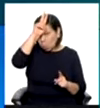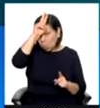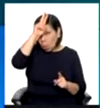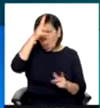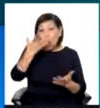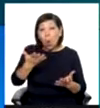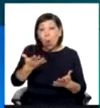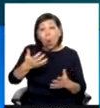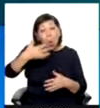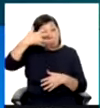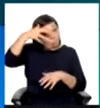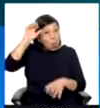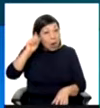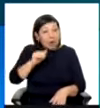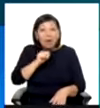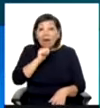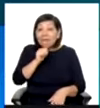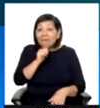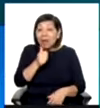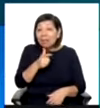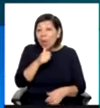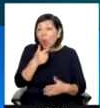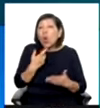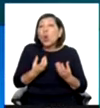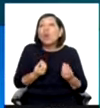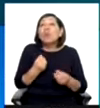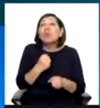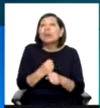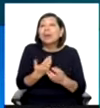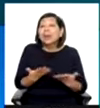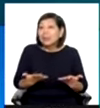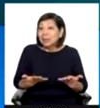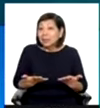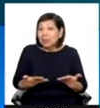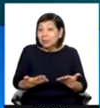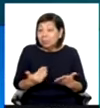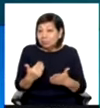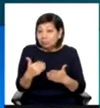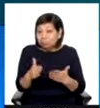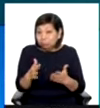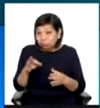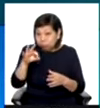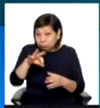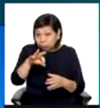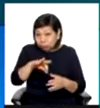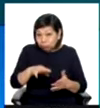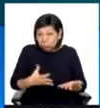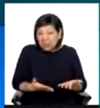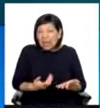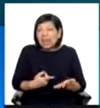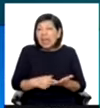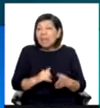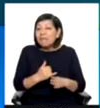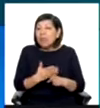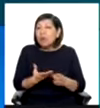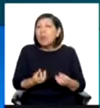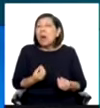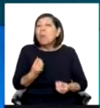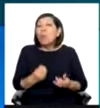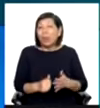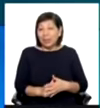Huánuco, lugares donde también hay sembríos. ¿Cómo se va a trabajar ahí? ¿Se va a mandar ese tipo de semillas? ¿De qué manera se